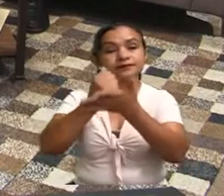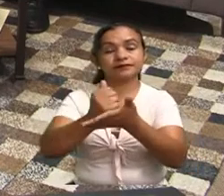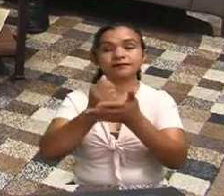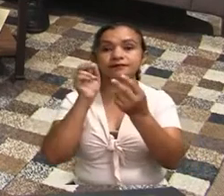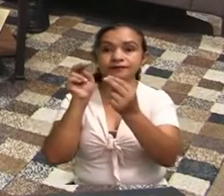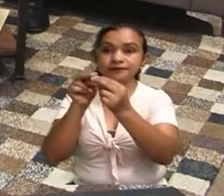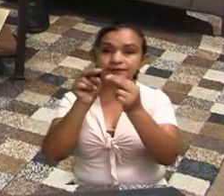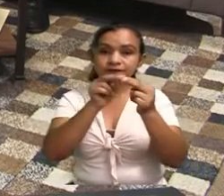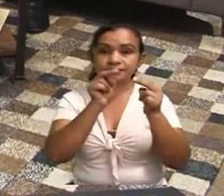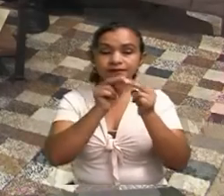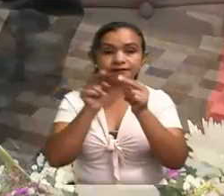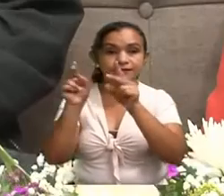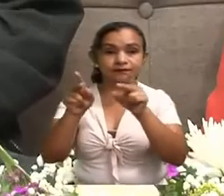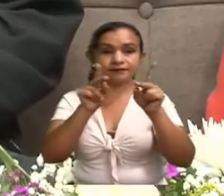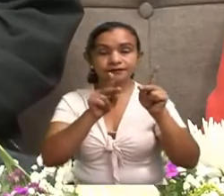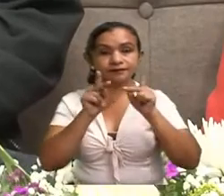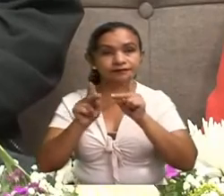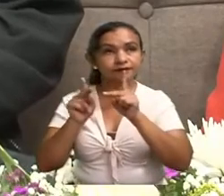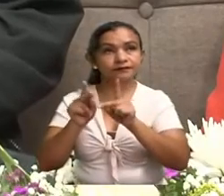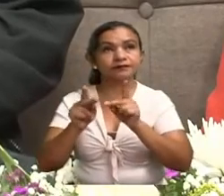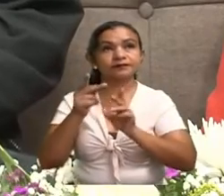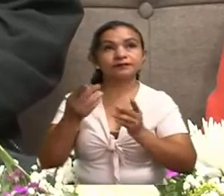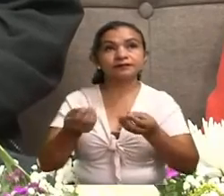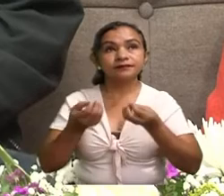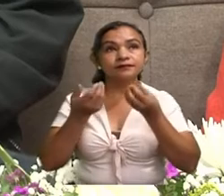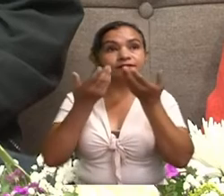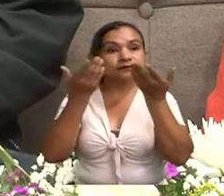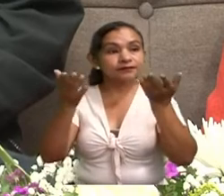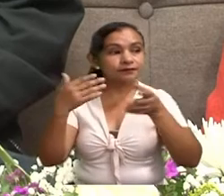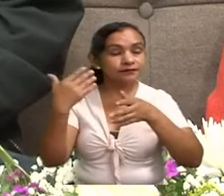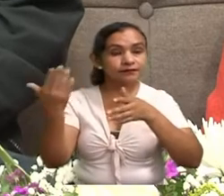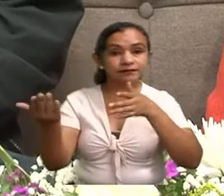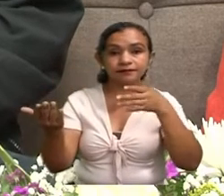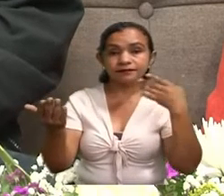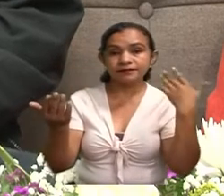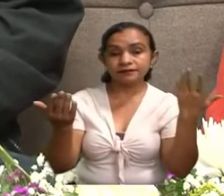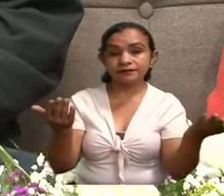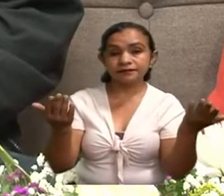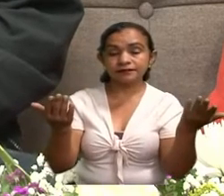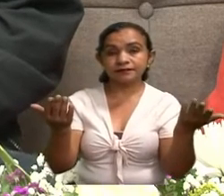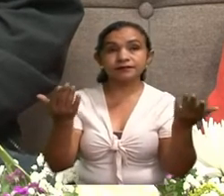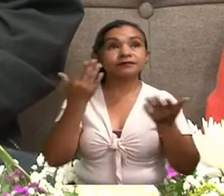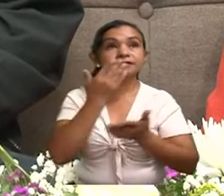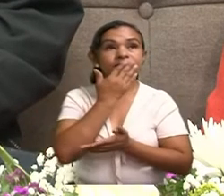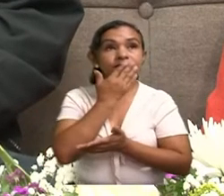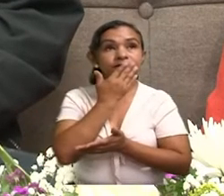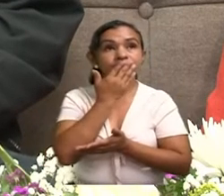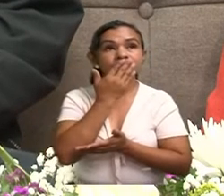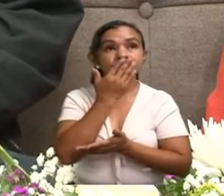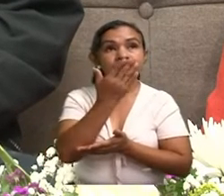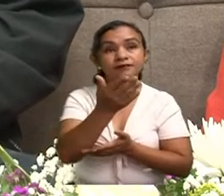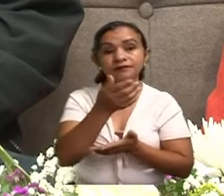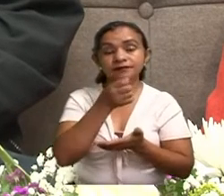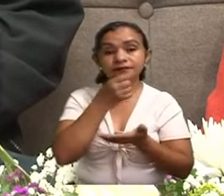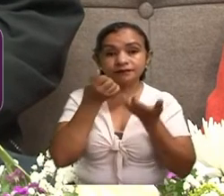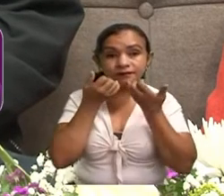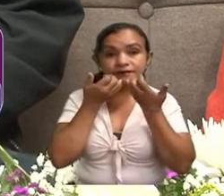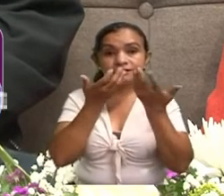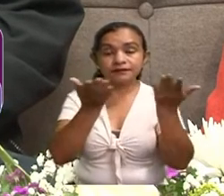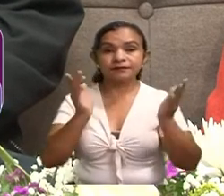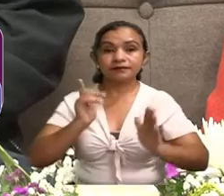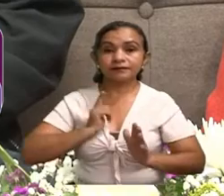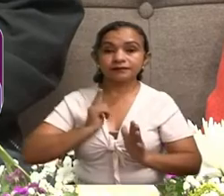contactarnos con la población y para dar a conocer pues las grandes noticias que tenemos como institución. Bueno, en principio